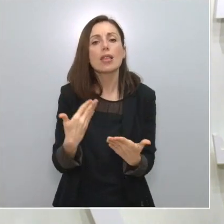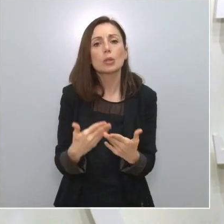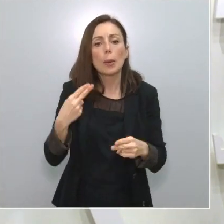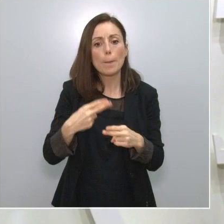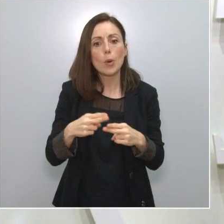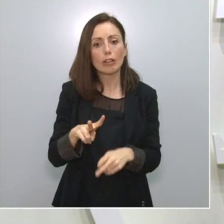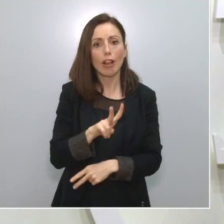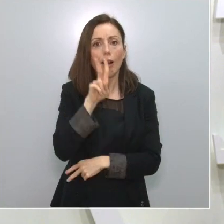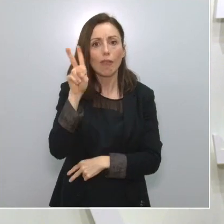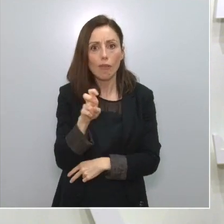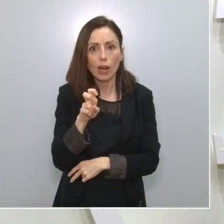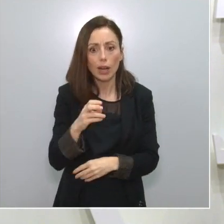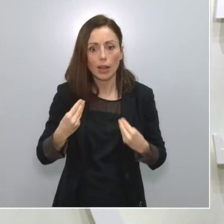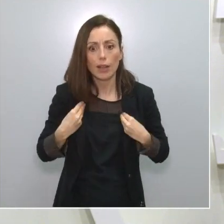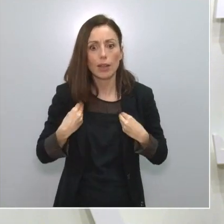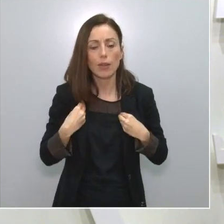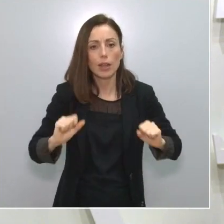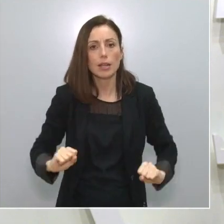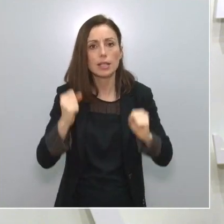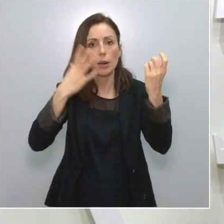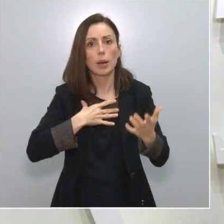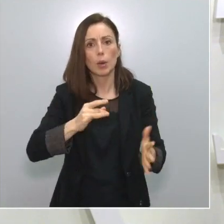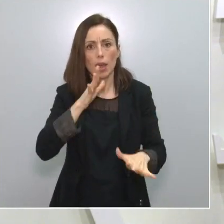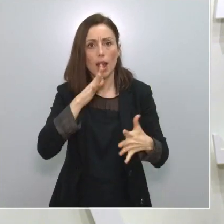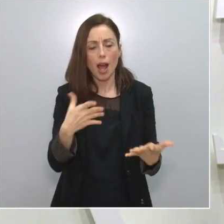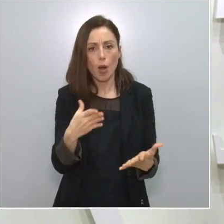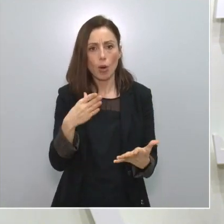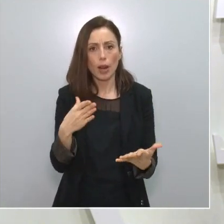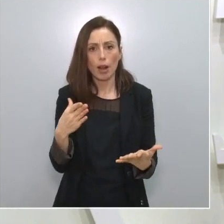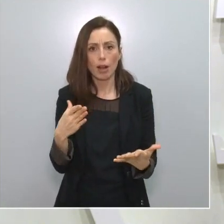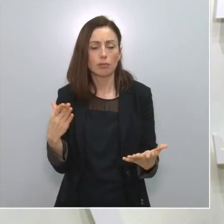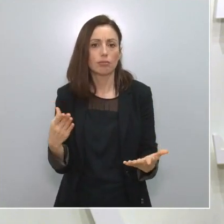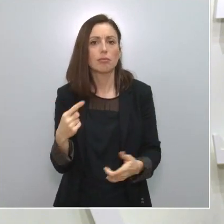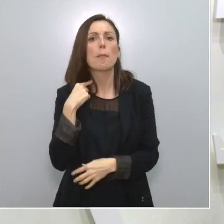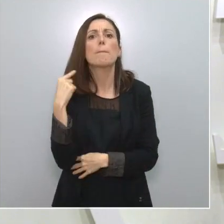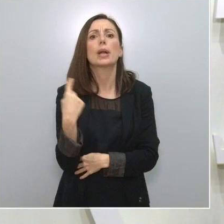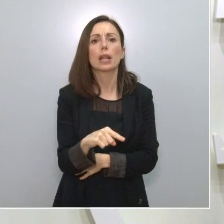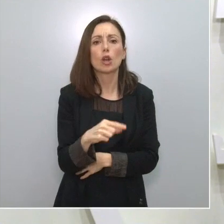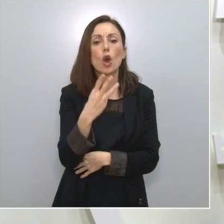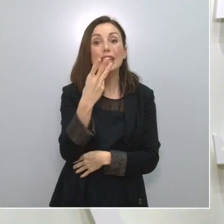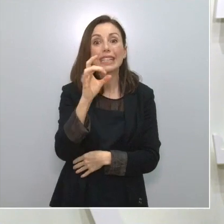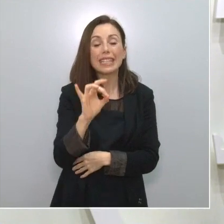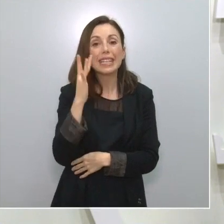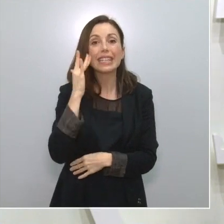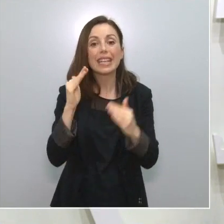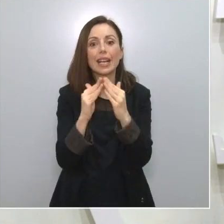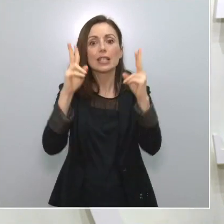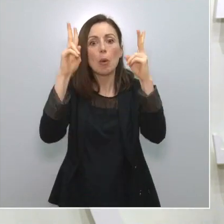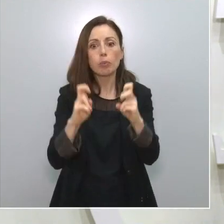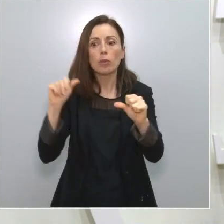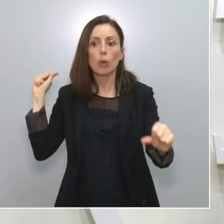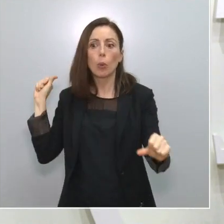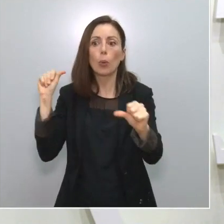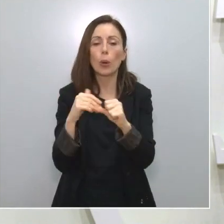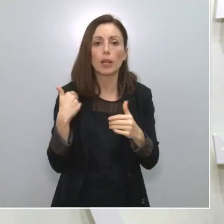útil y que salva vidas. No la desperdiciemos. Llevamos 30 días confinados. Hoy estamos un día